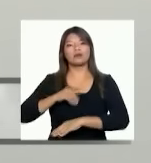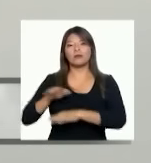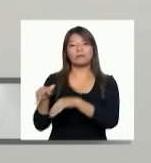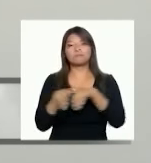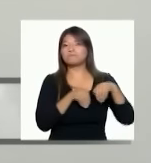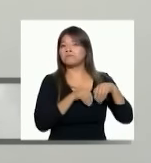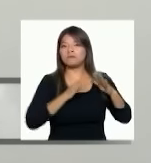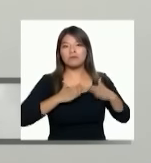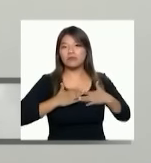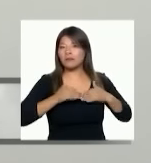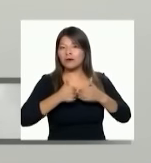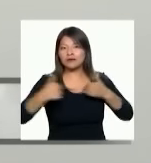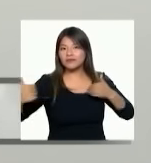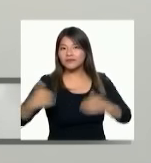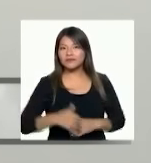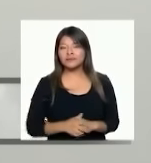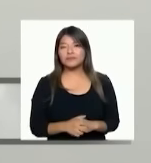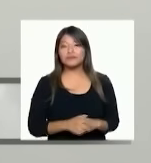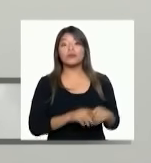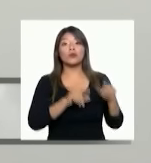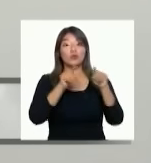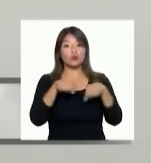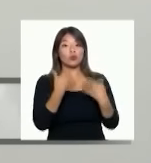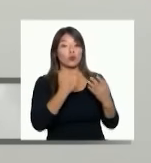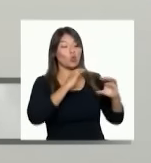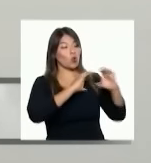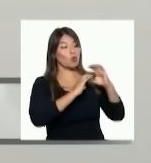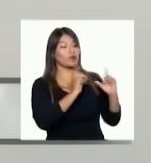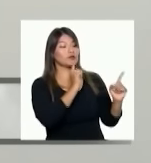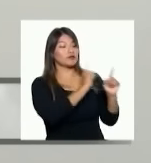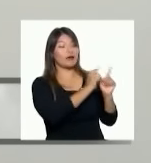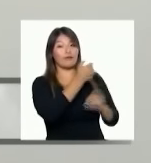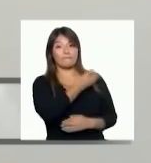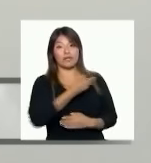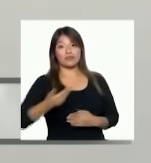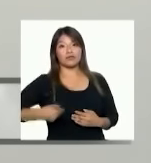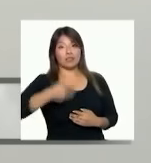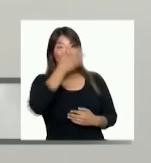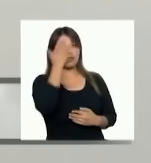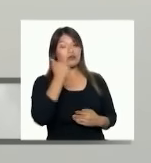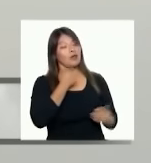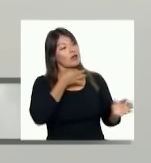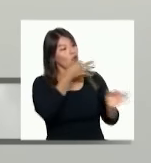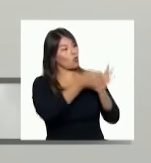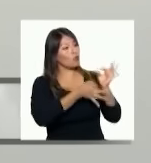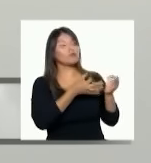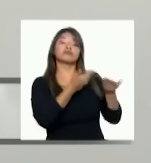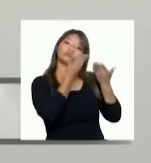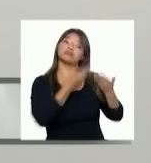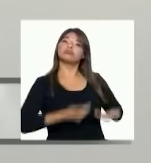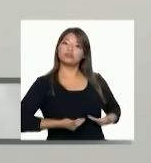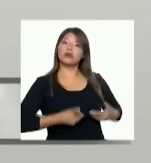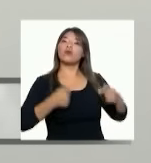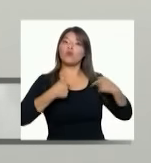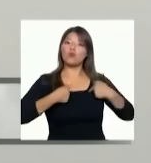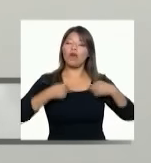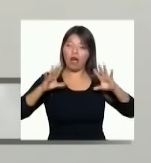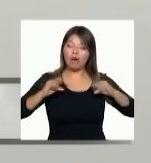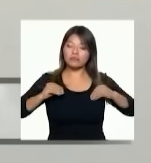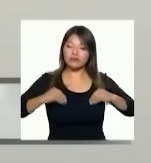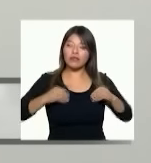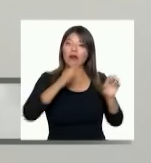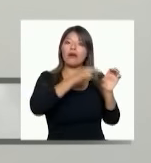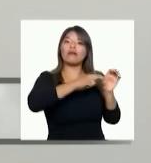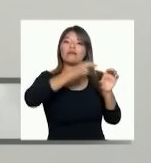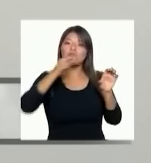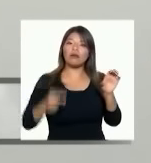bueno, ahí está. Yo date cuenta del vehículo que se vio y que luego... La casa de ella. Era de Otárola. Claro. El vehículo que usa el